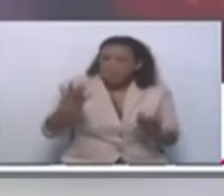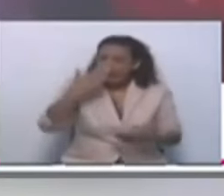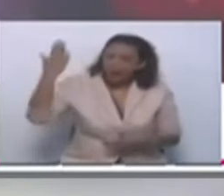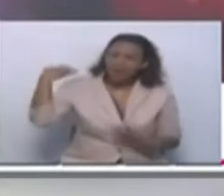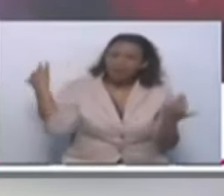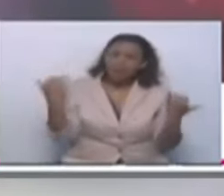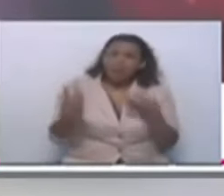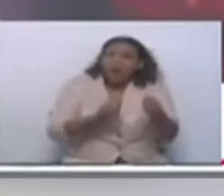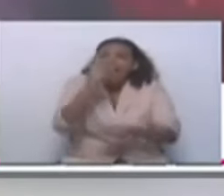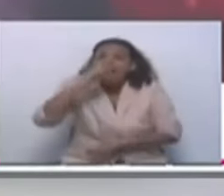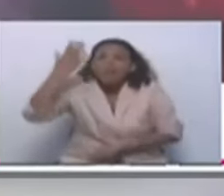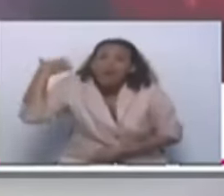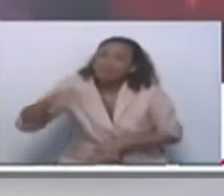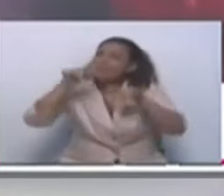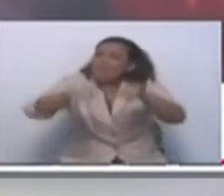Ya lo hemos hecho antes.